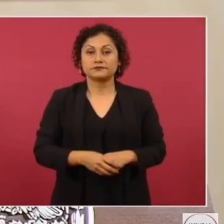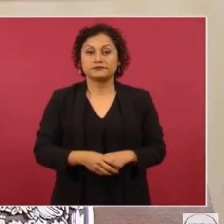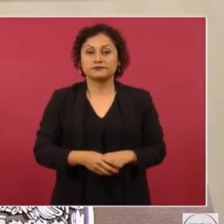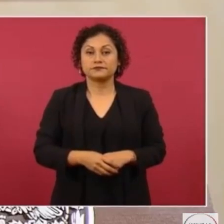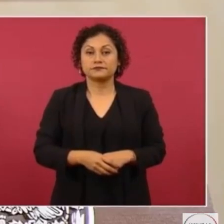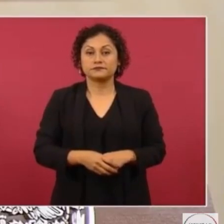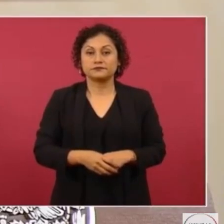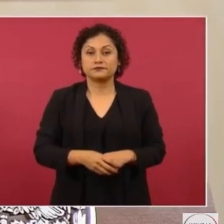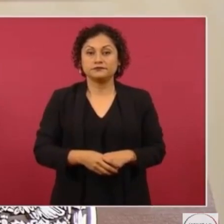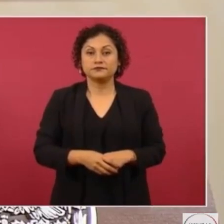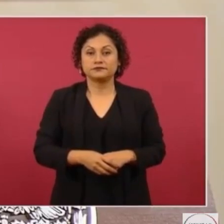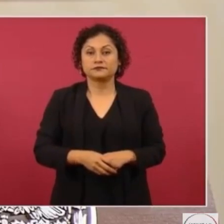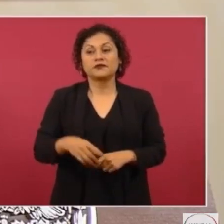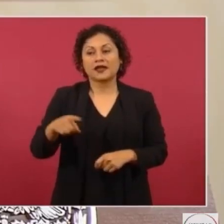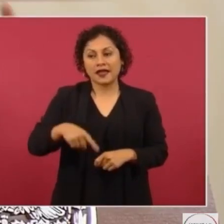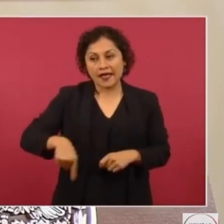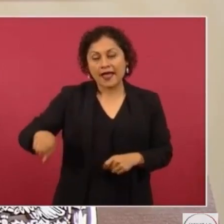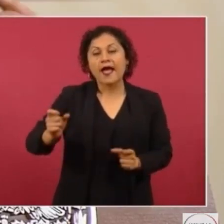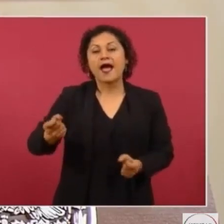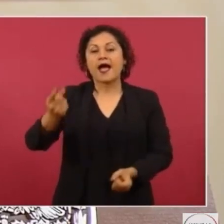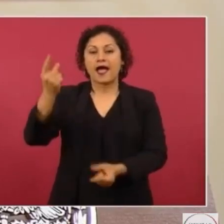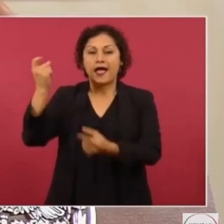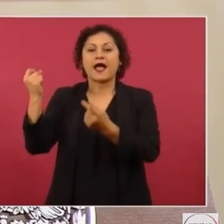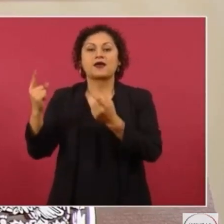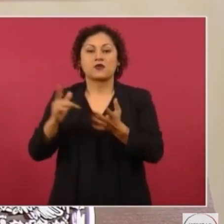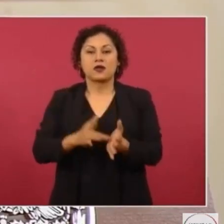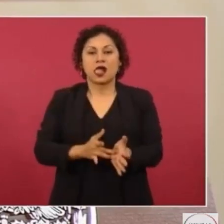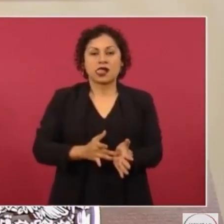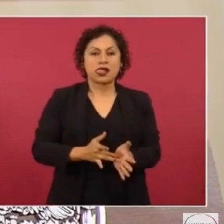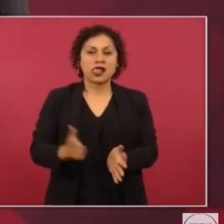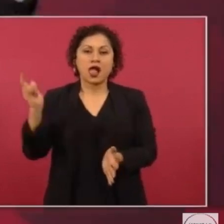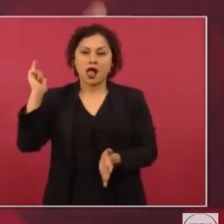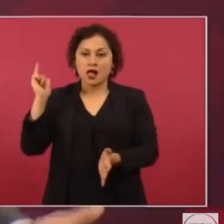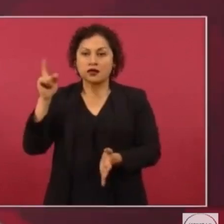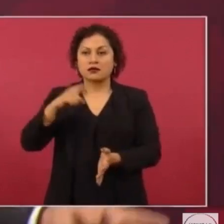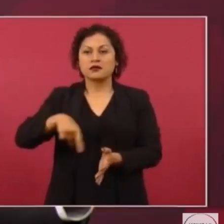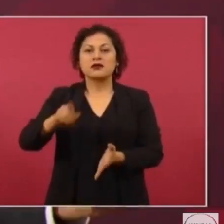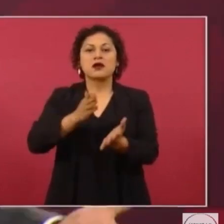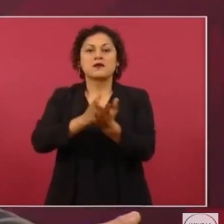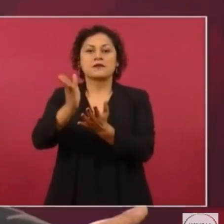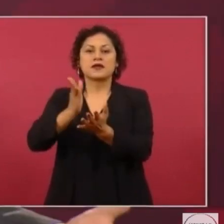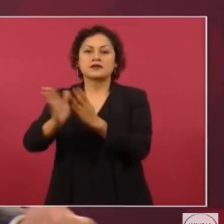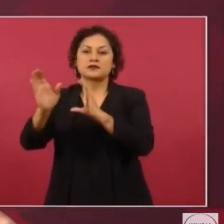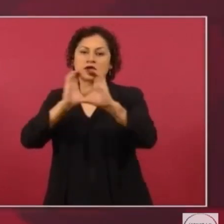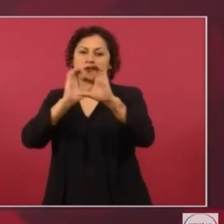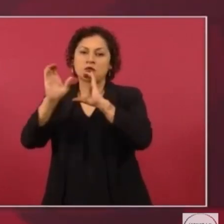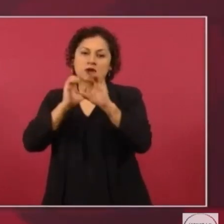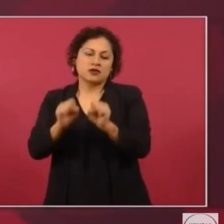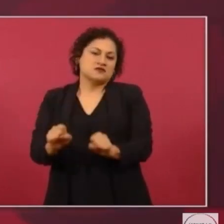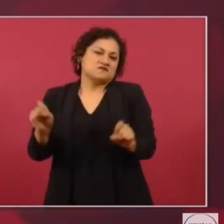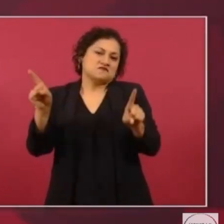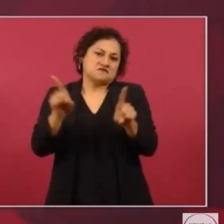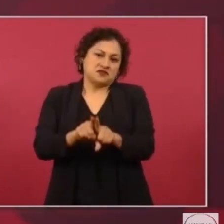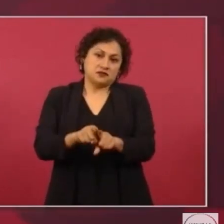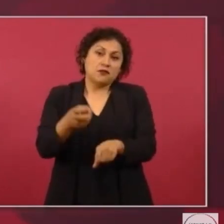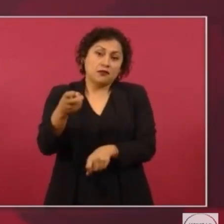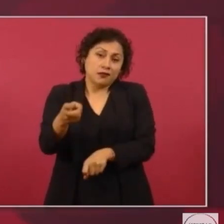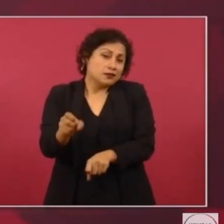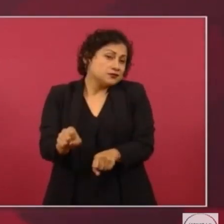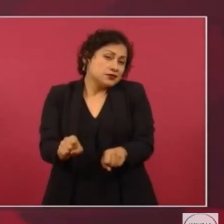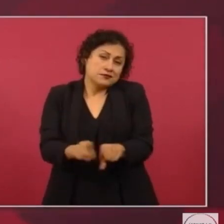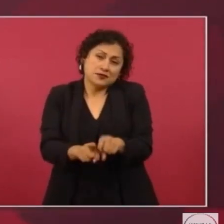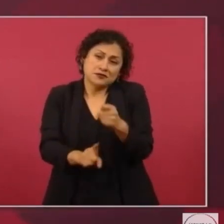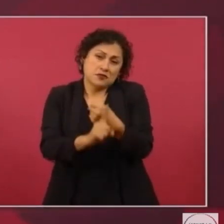lo han usado de bandera y con el apoyo de los medios de información, porque ese es el otro problema que tiene el país.